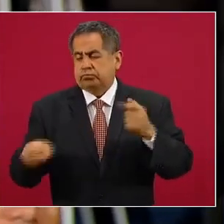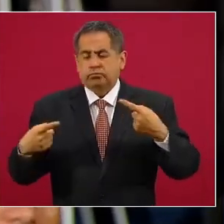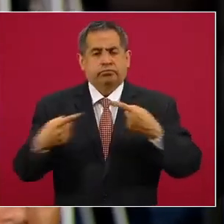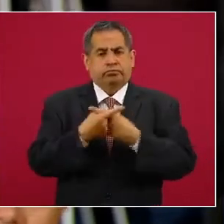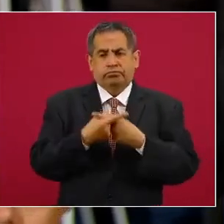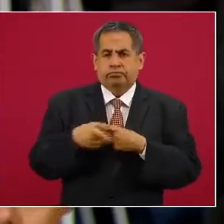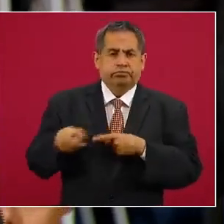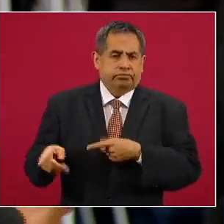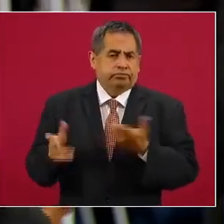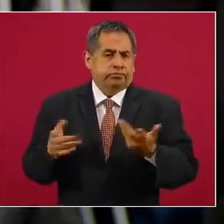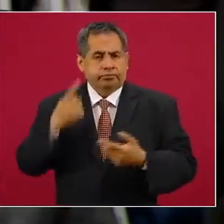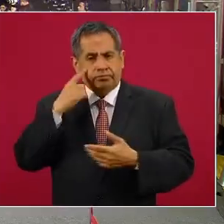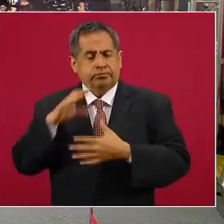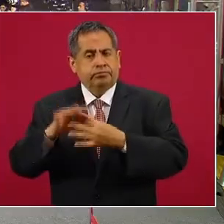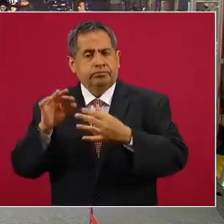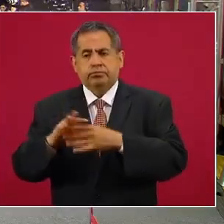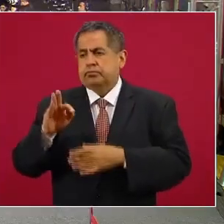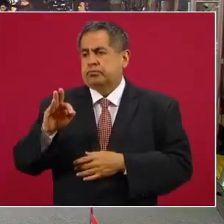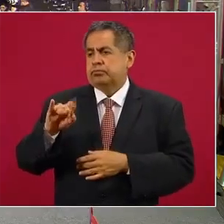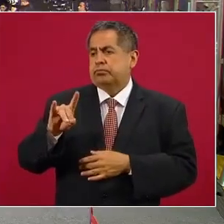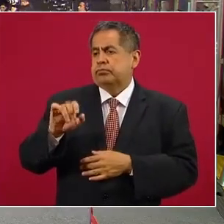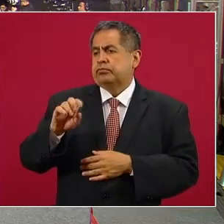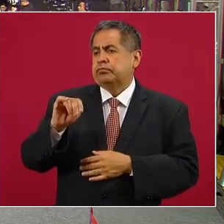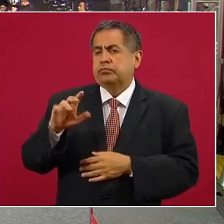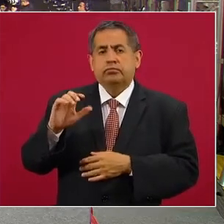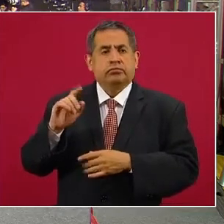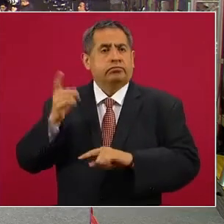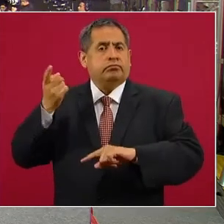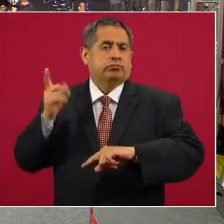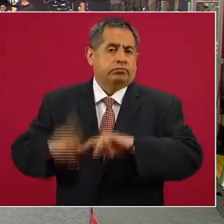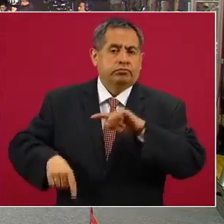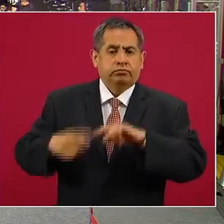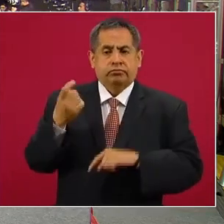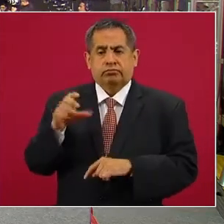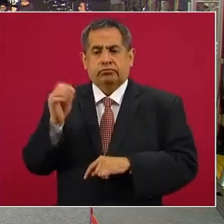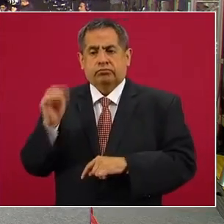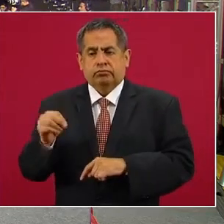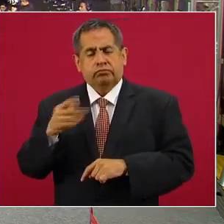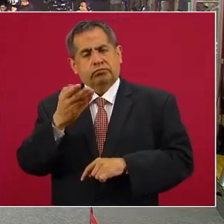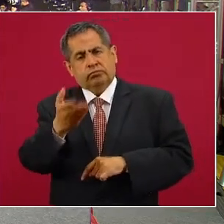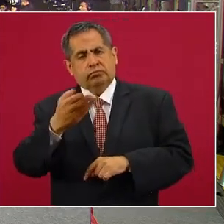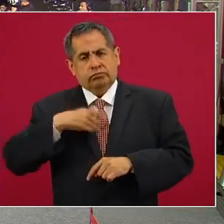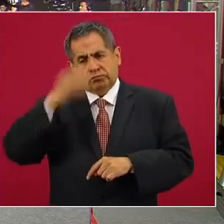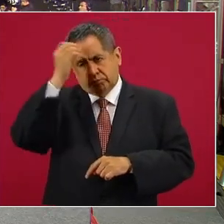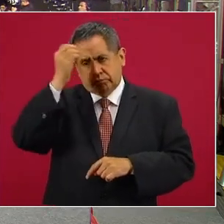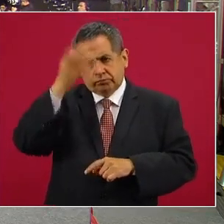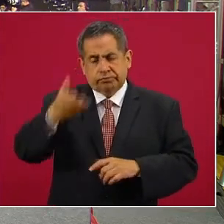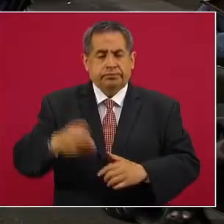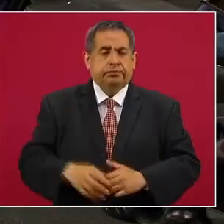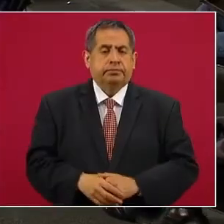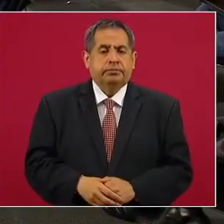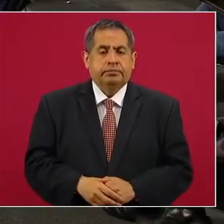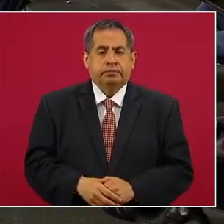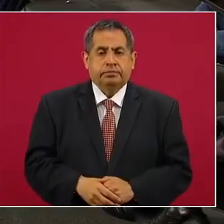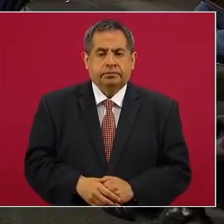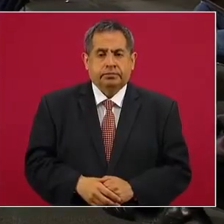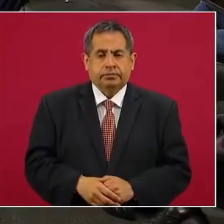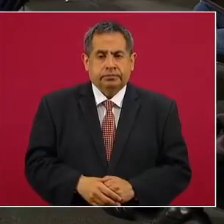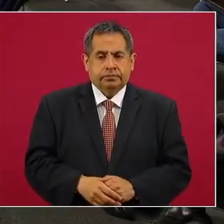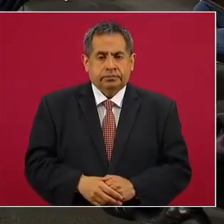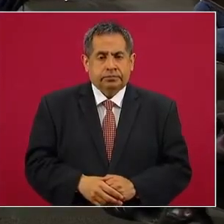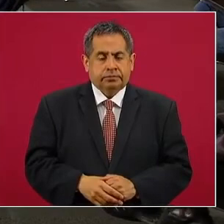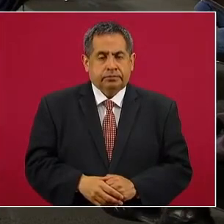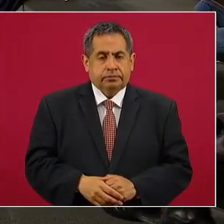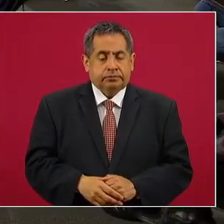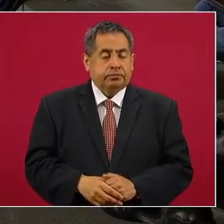decisión de eliminarse estos 109 fideicomisos. ¿Cuál es su opinión, señor presidente? Pues que los que